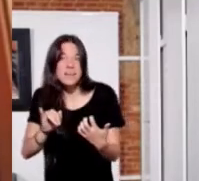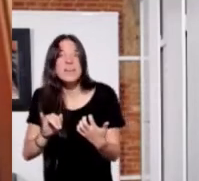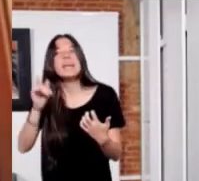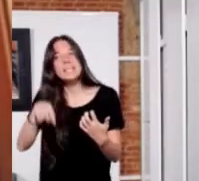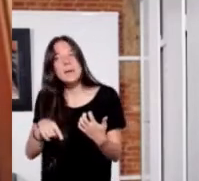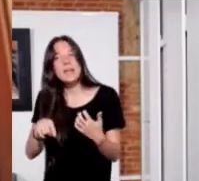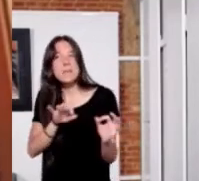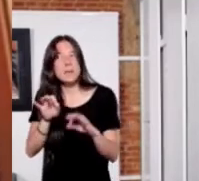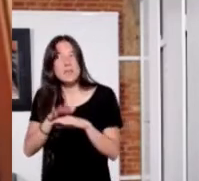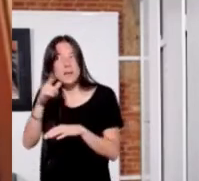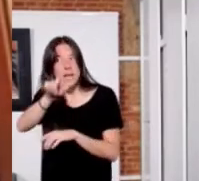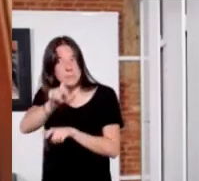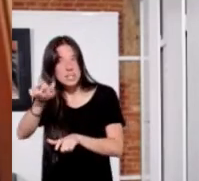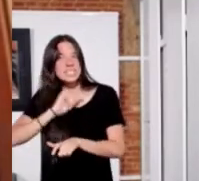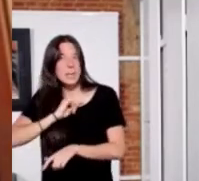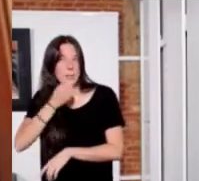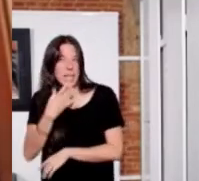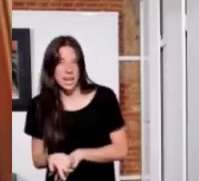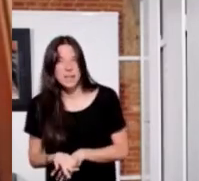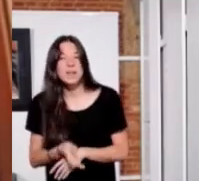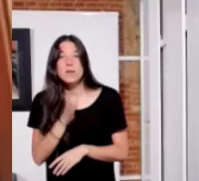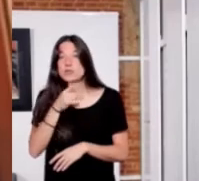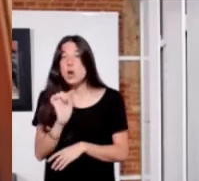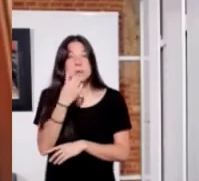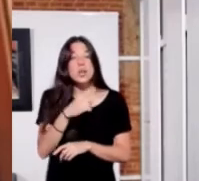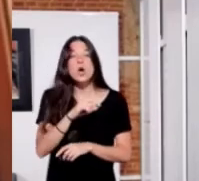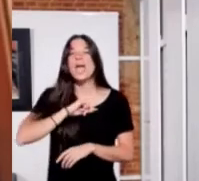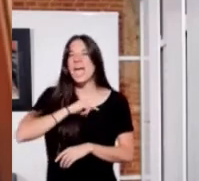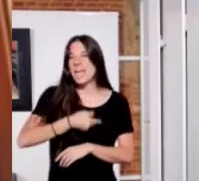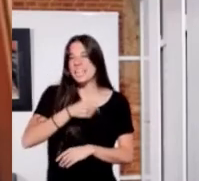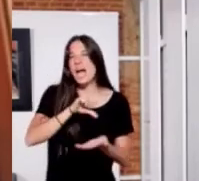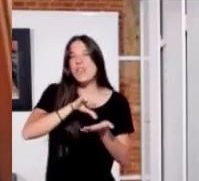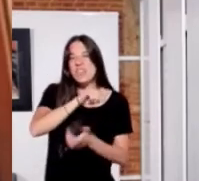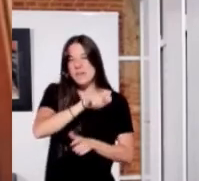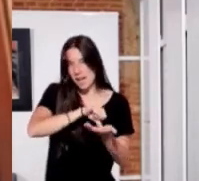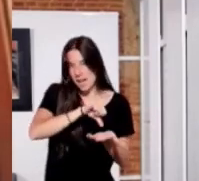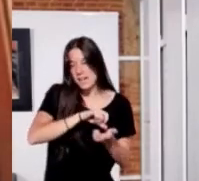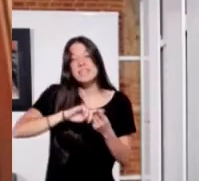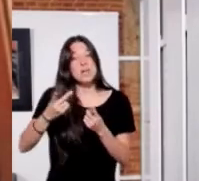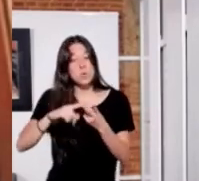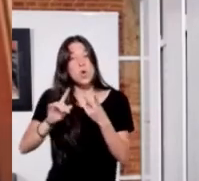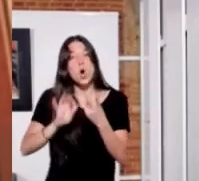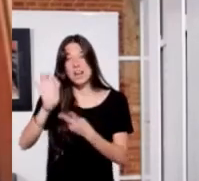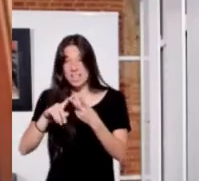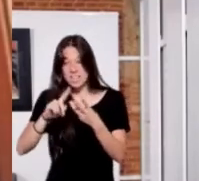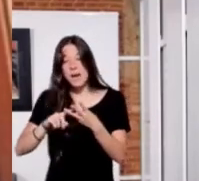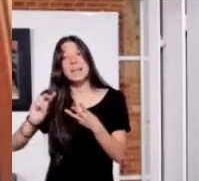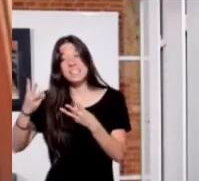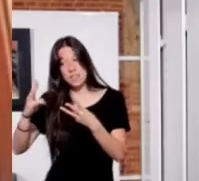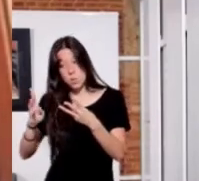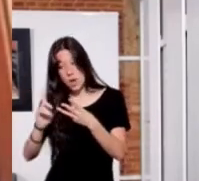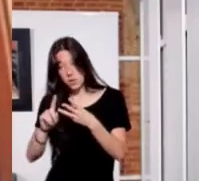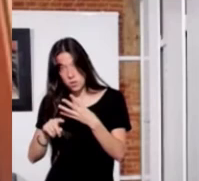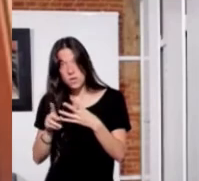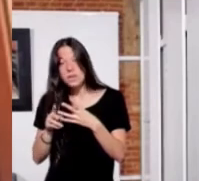para hacerles el bien. Con lo cual, primero ética cívica, segunda ética organizativa y en tercer y cuarto lugar, la ética